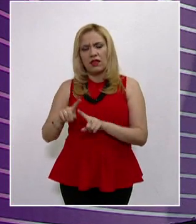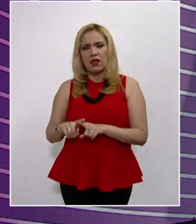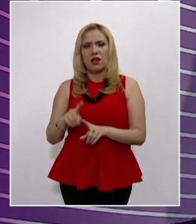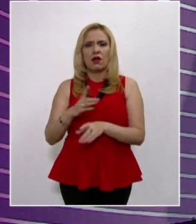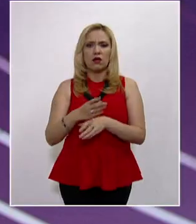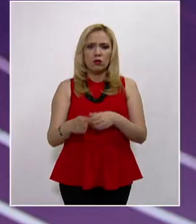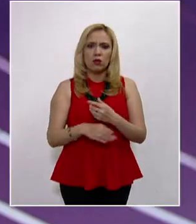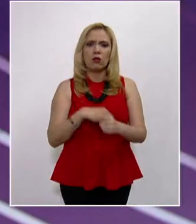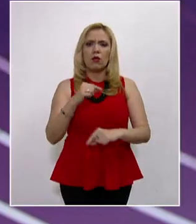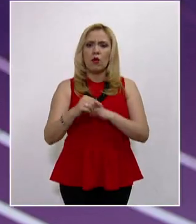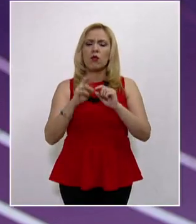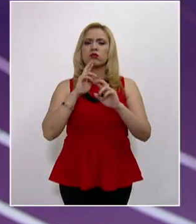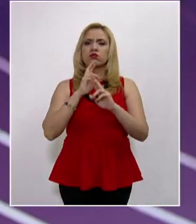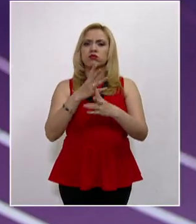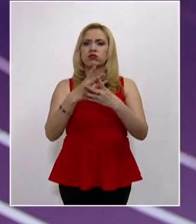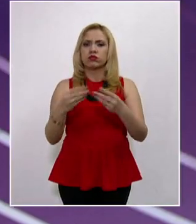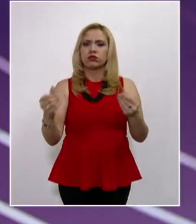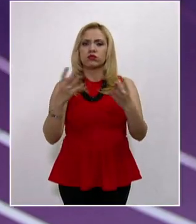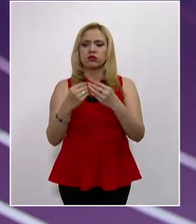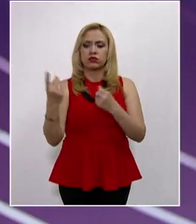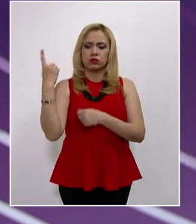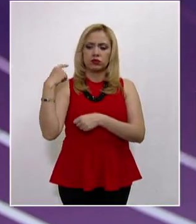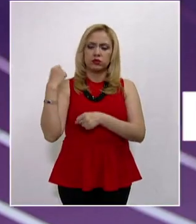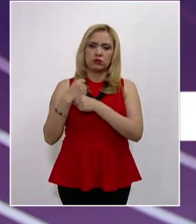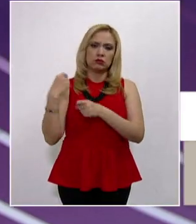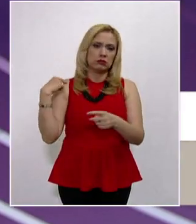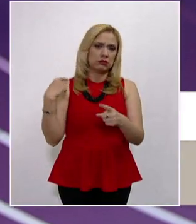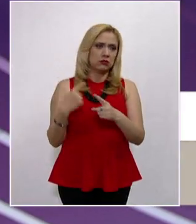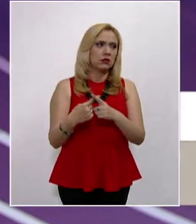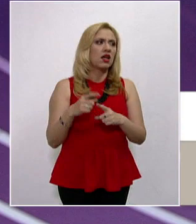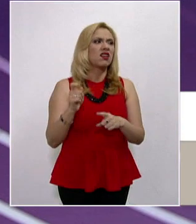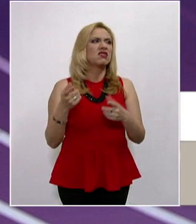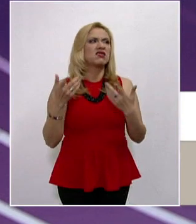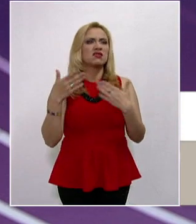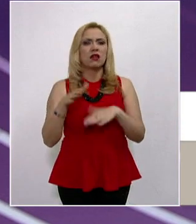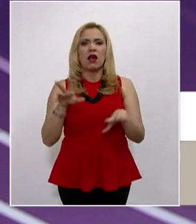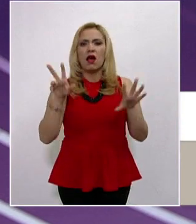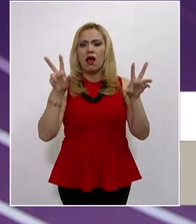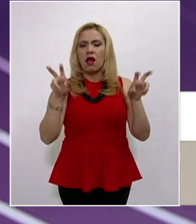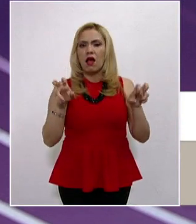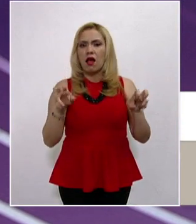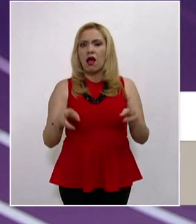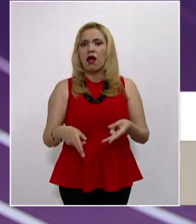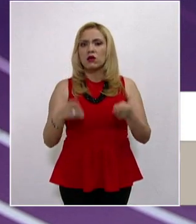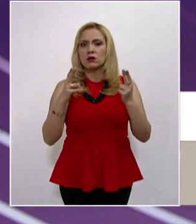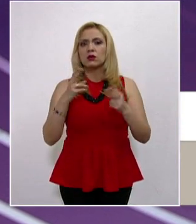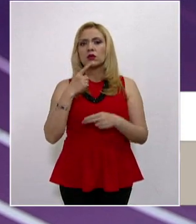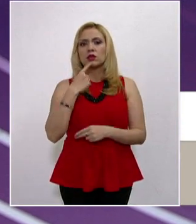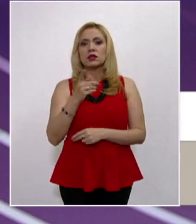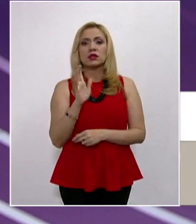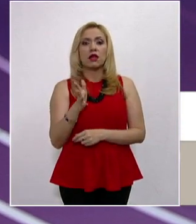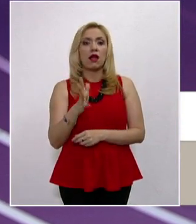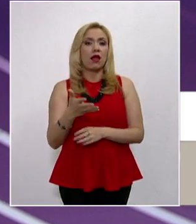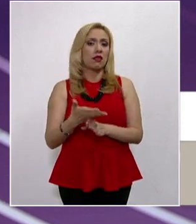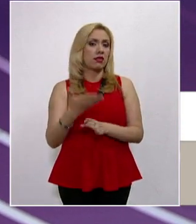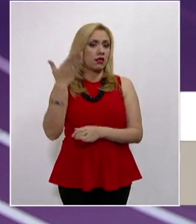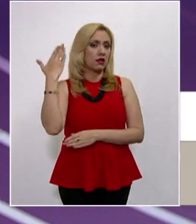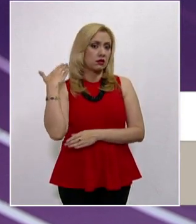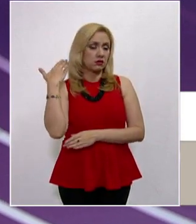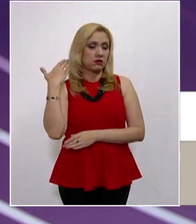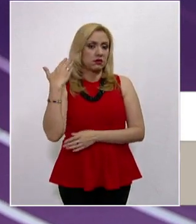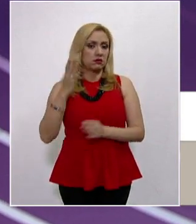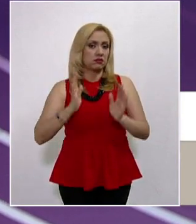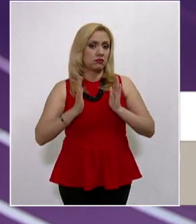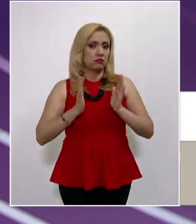han seguido resolviendo hasta apenas febrero del año pasado, sobre asuntos en los cuales ya había un pronunciamiento por parte del